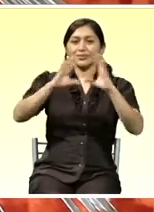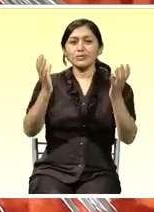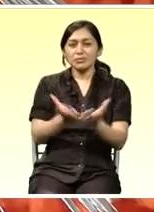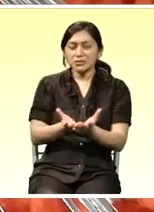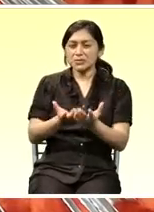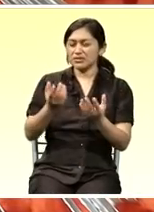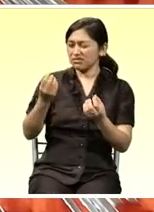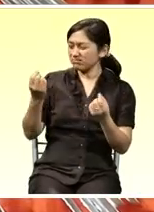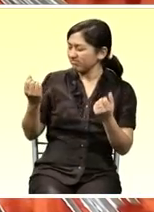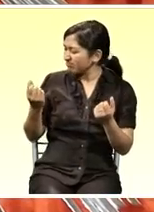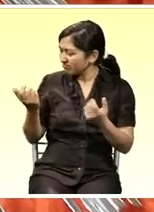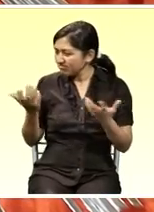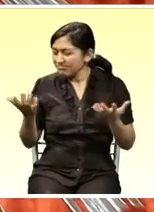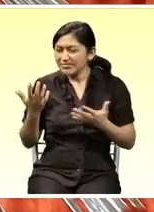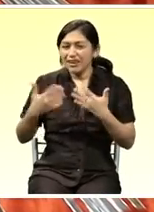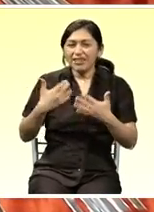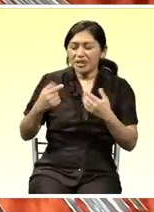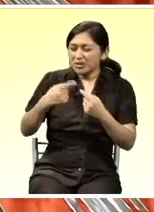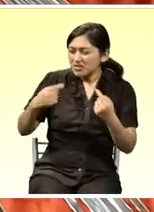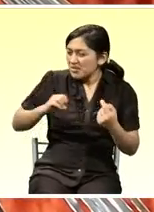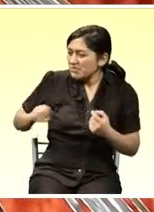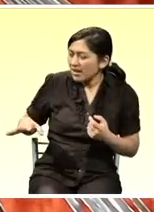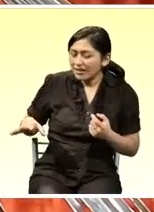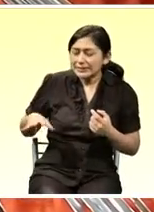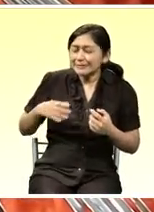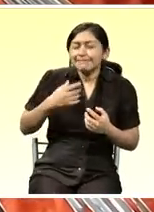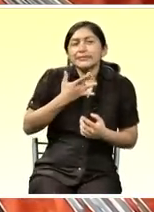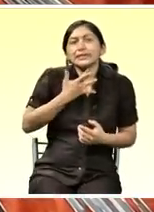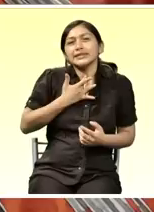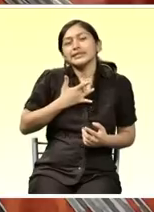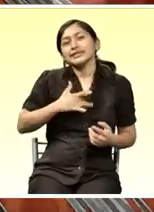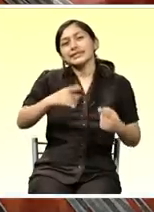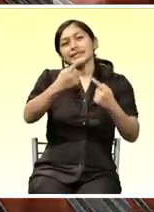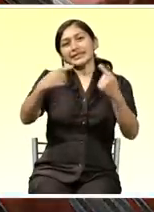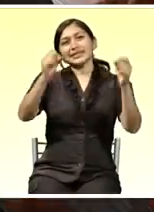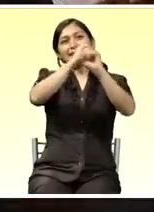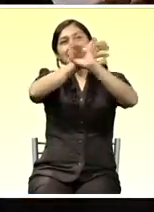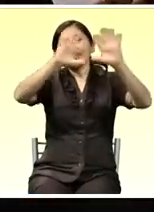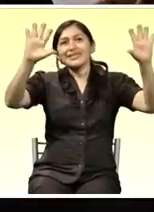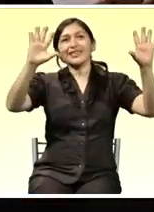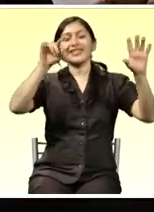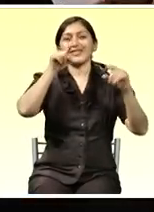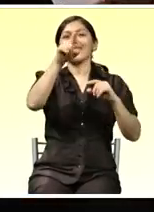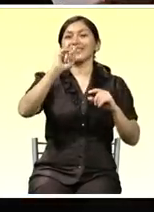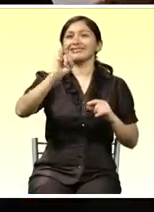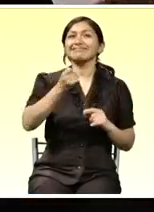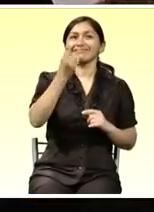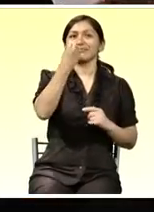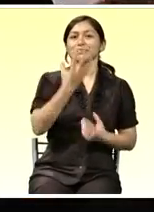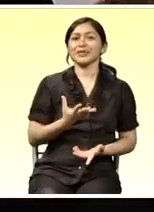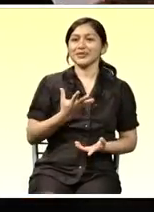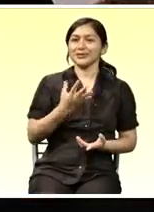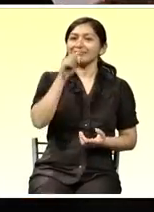temporales, solo busque las eternas y celestiales. Hazme considerar que el cielo es